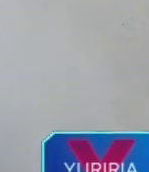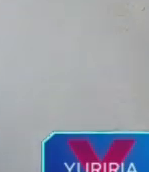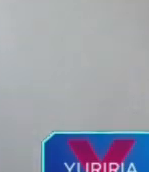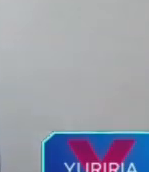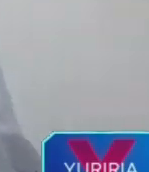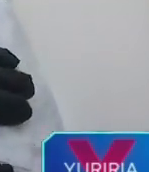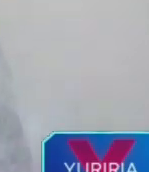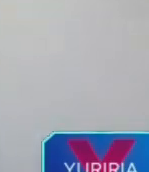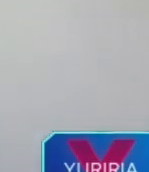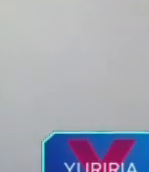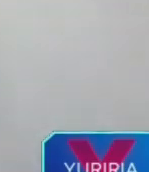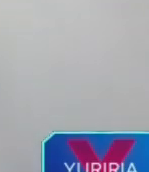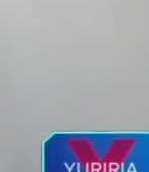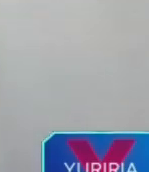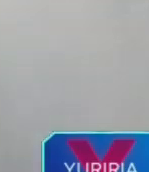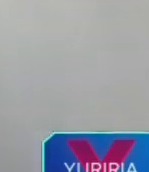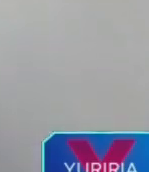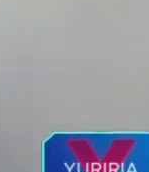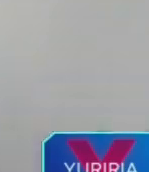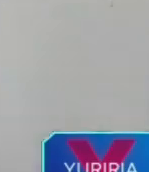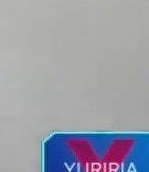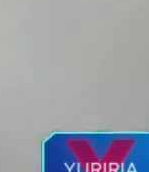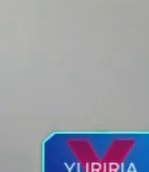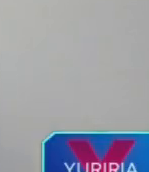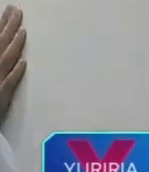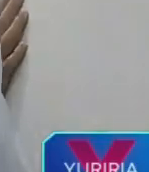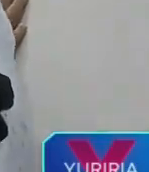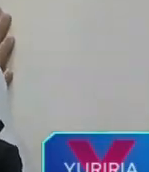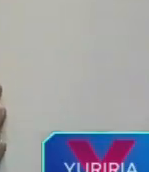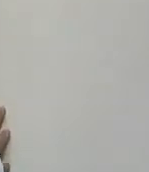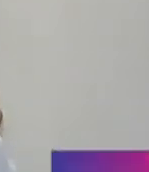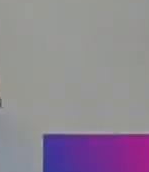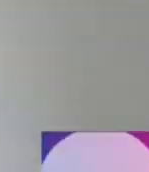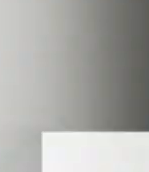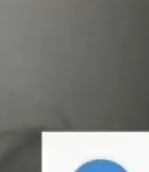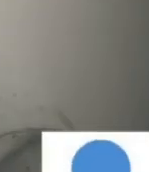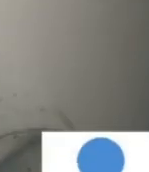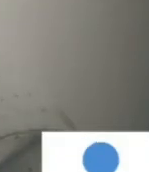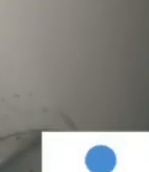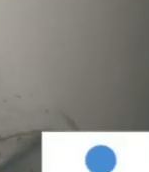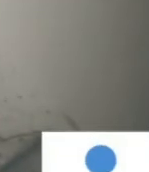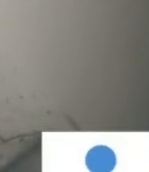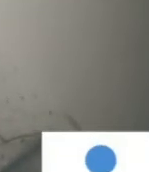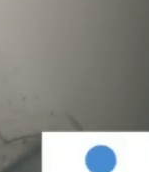sobre el hijo del Chapo Guzmán. Para Imagen con información de Teresa López Gutiérrez.